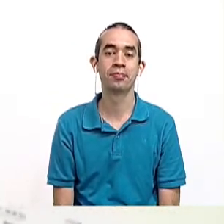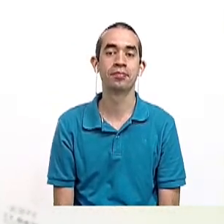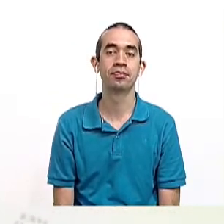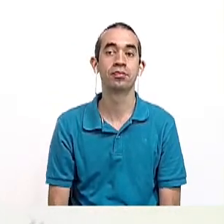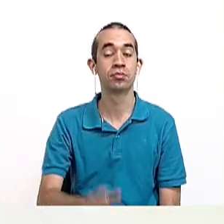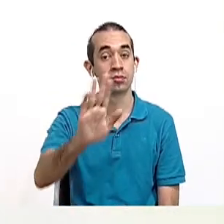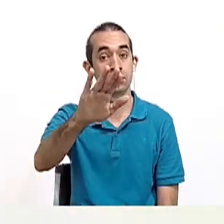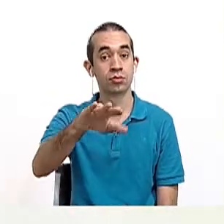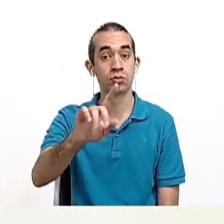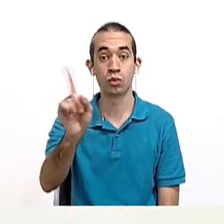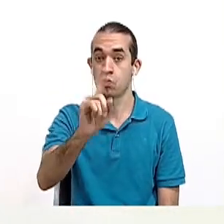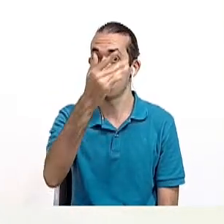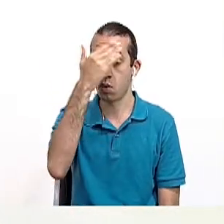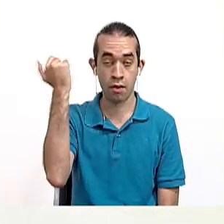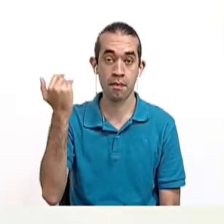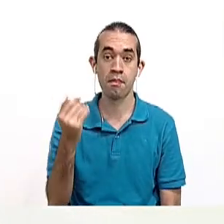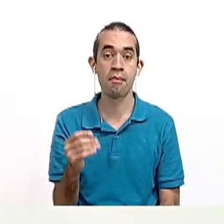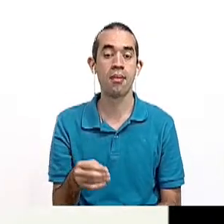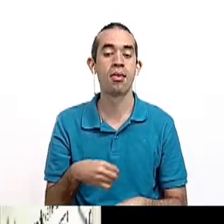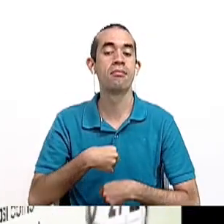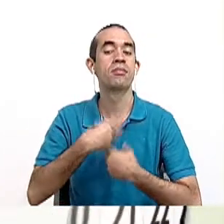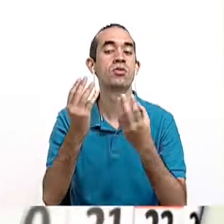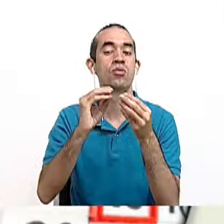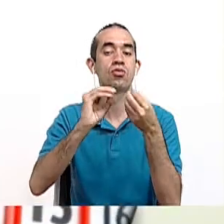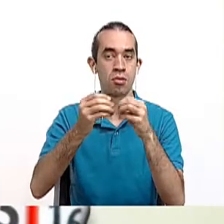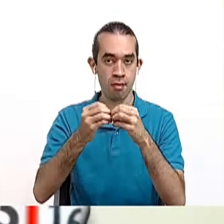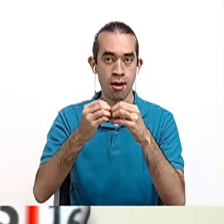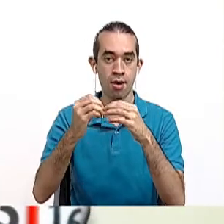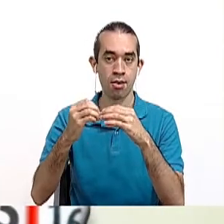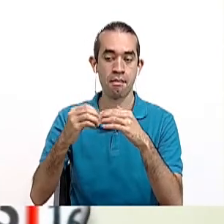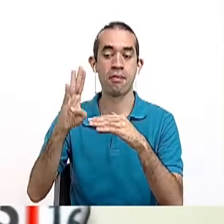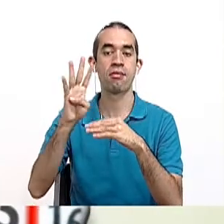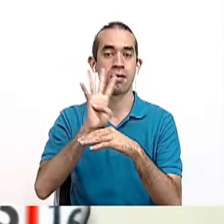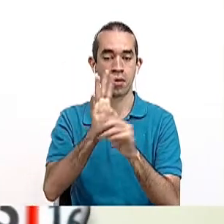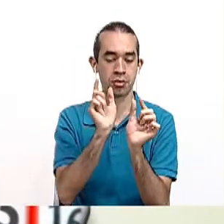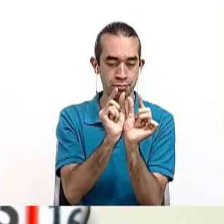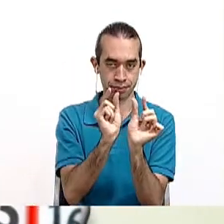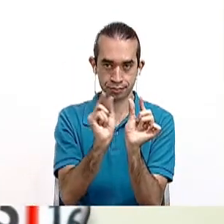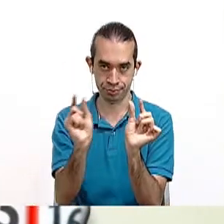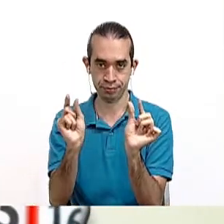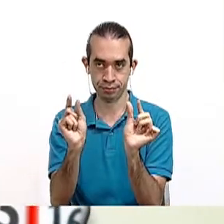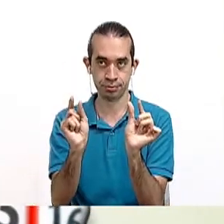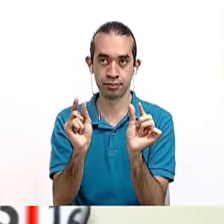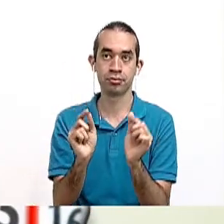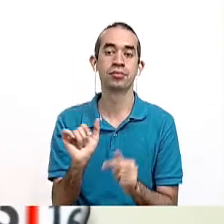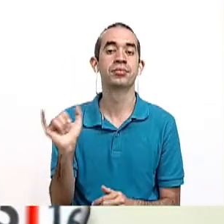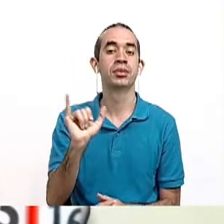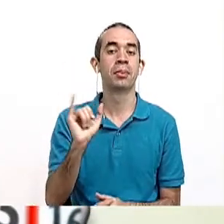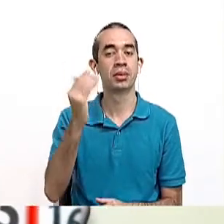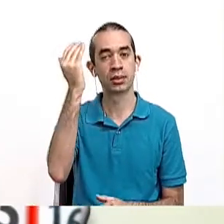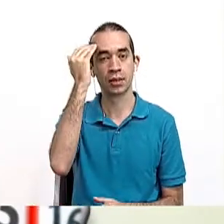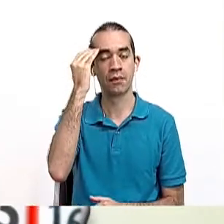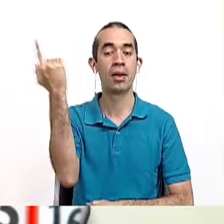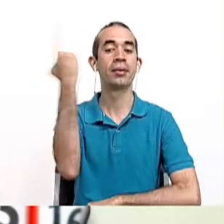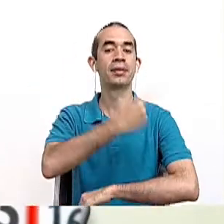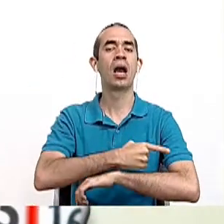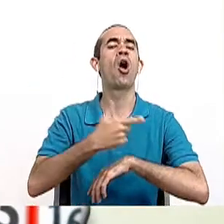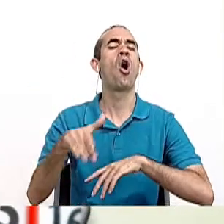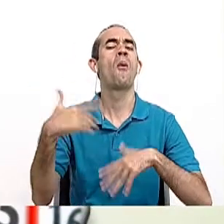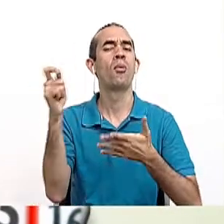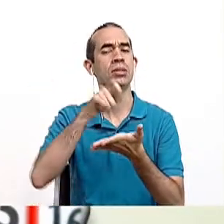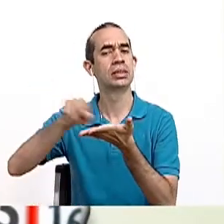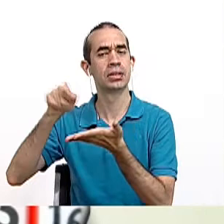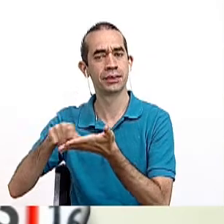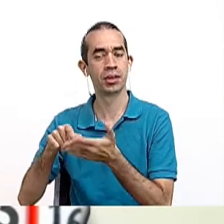No olvidar la expresión numérica de cifras de mayor de 4. Y para la fecha recordaremos, en